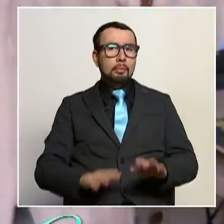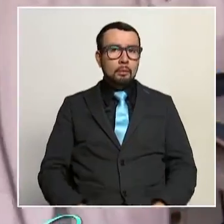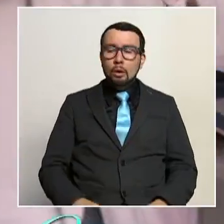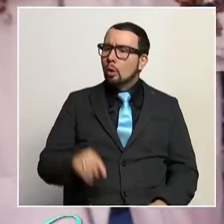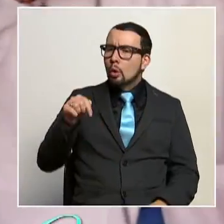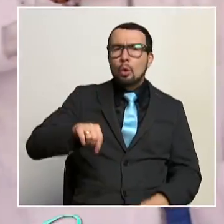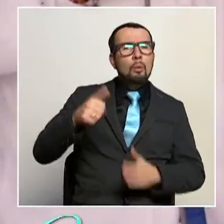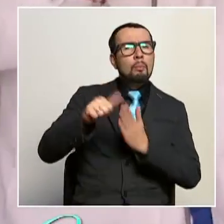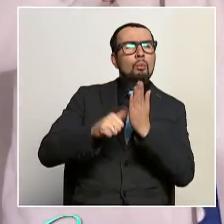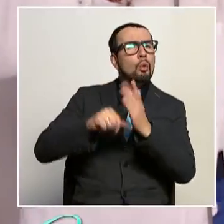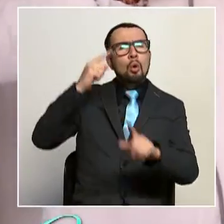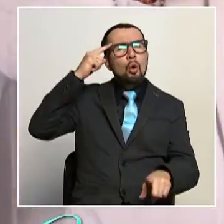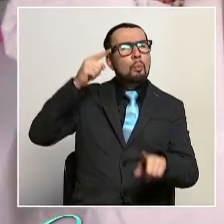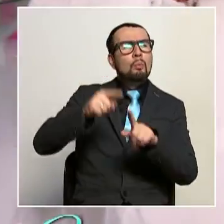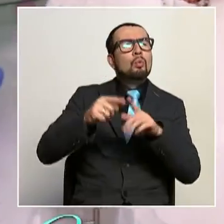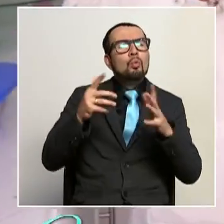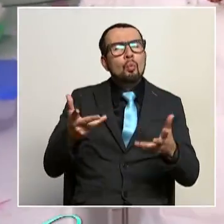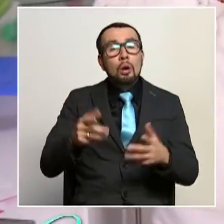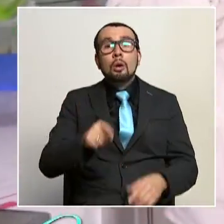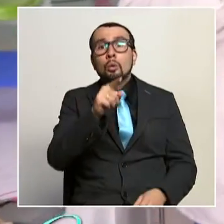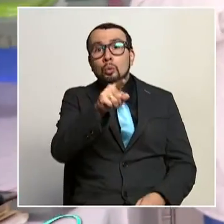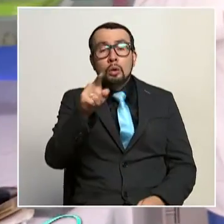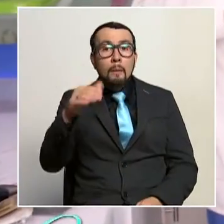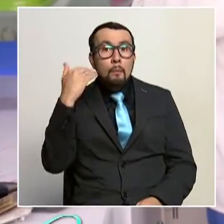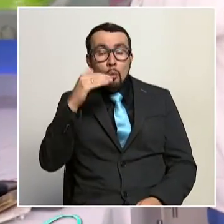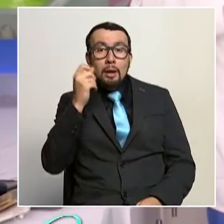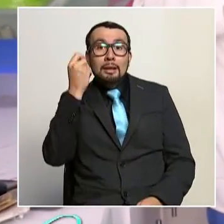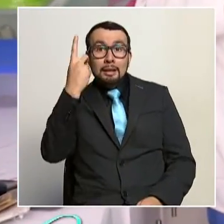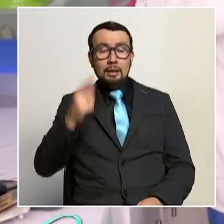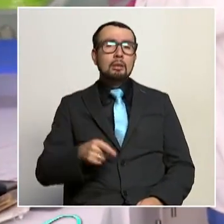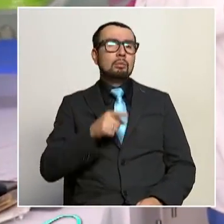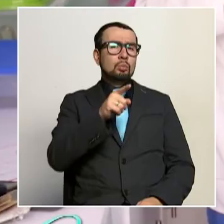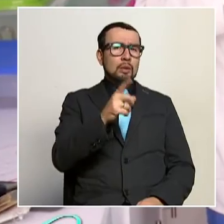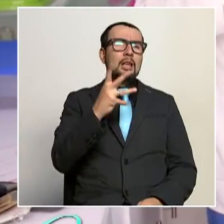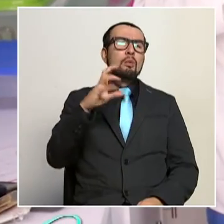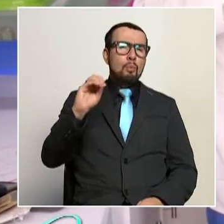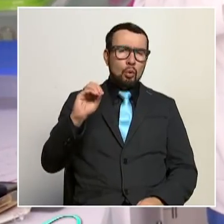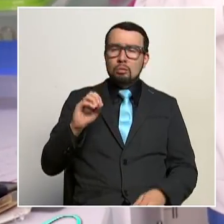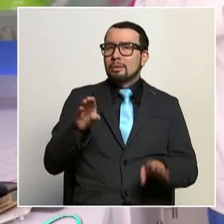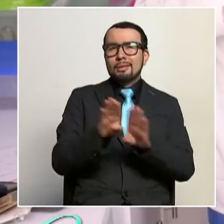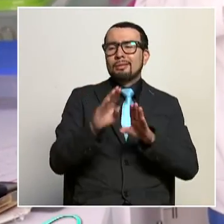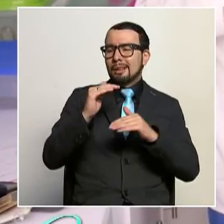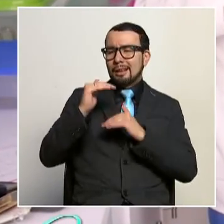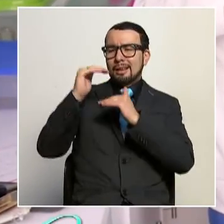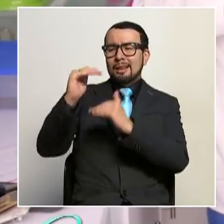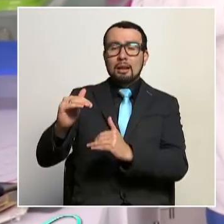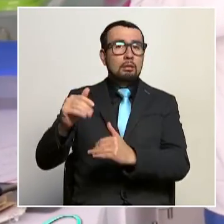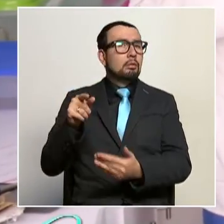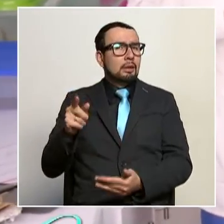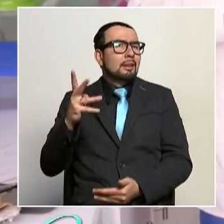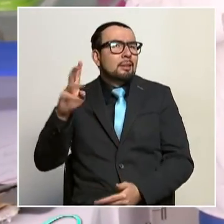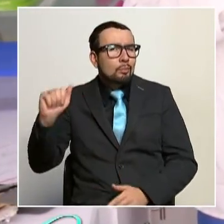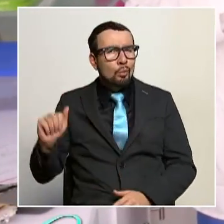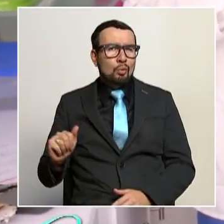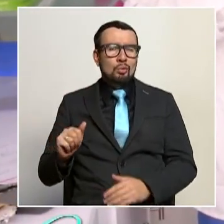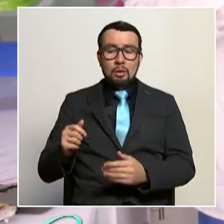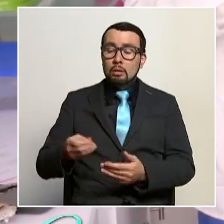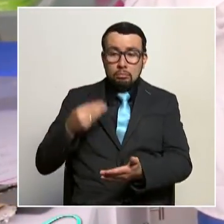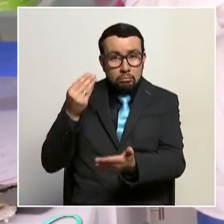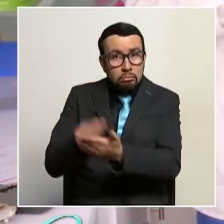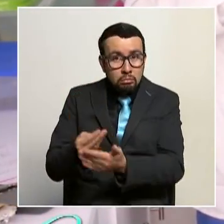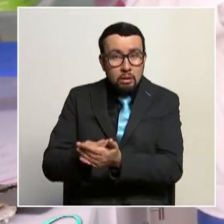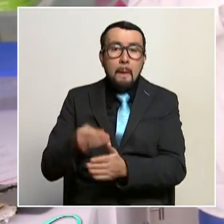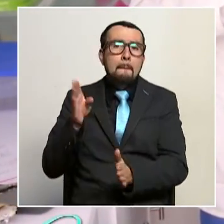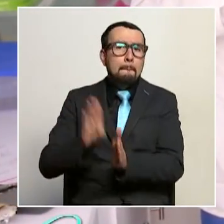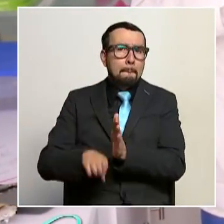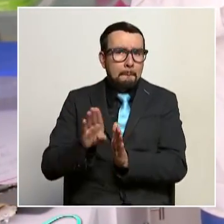es que ustedes, mujeres, entiendan, y ustedes, esposos, hagan ese tipo de regalo a a su pareja, que además son programas muy económicos